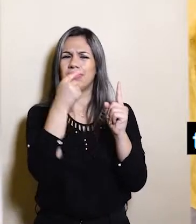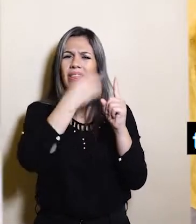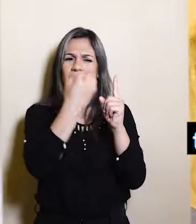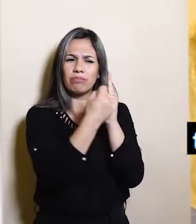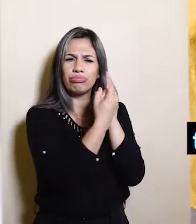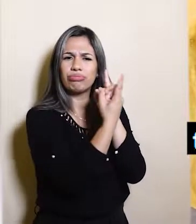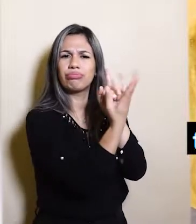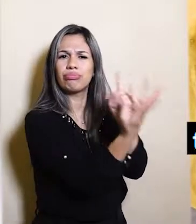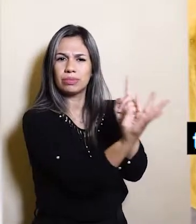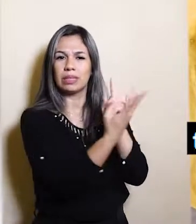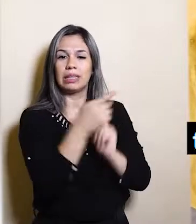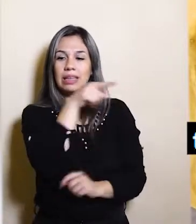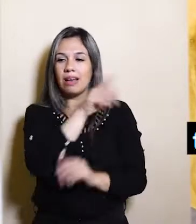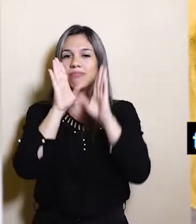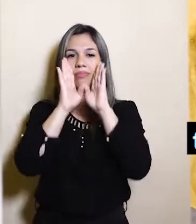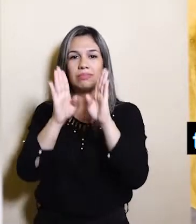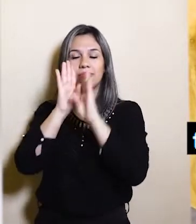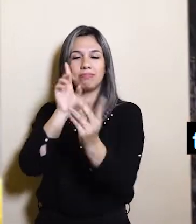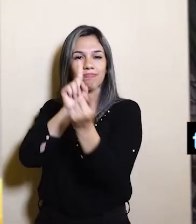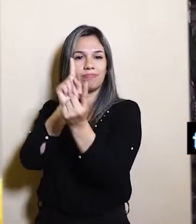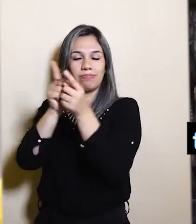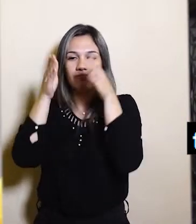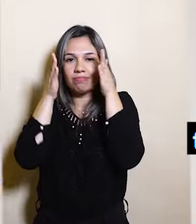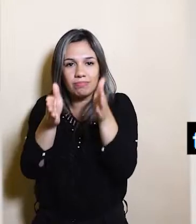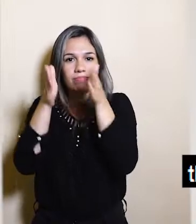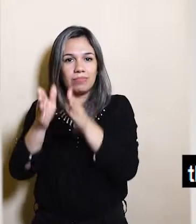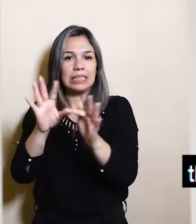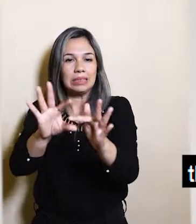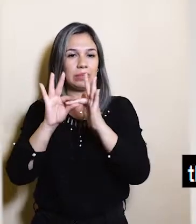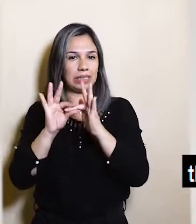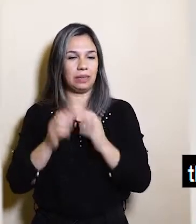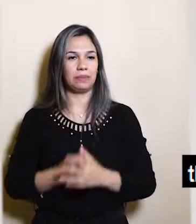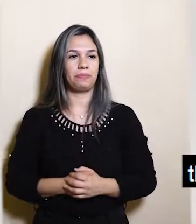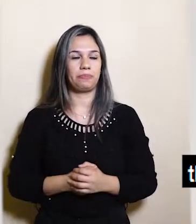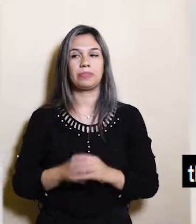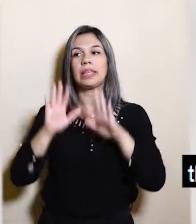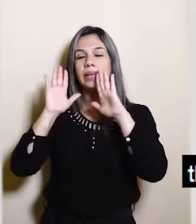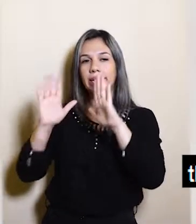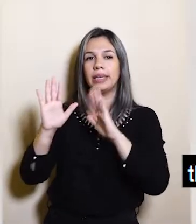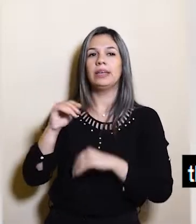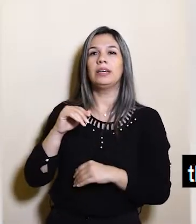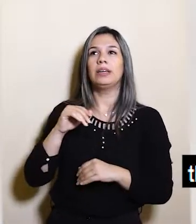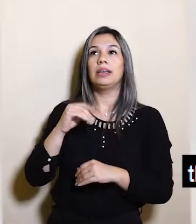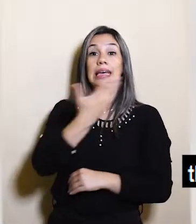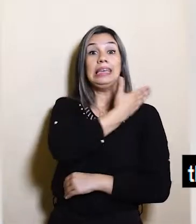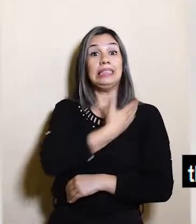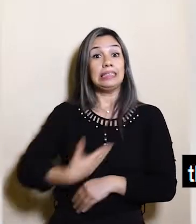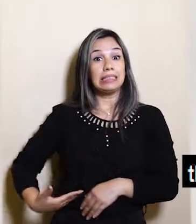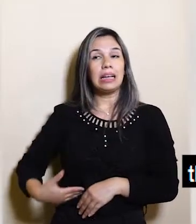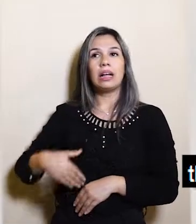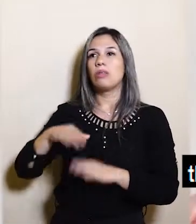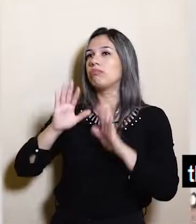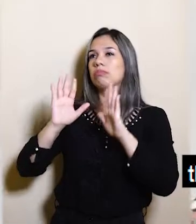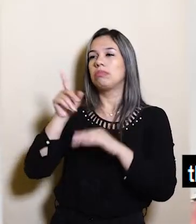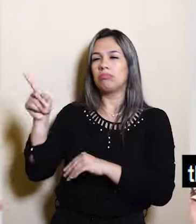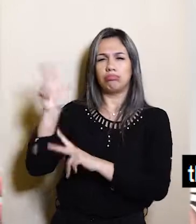buenas prácticas en un sentido más integral de atención. Claro. Pero ahí yo creo que, a ver, el gran aporte del Estado, más allá de esto